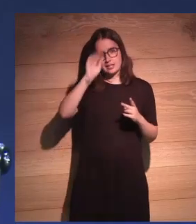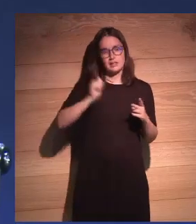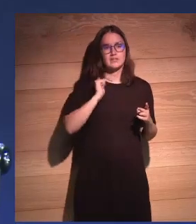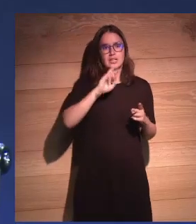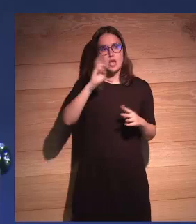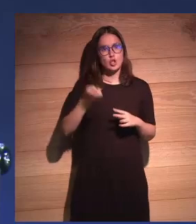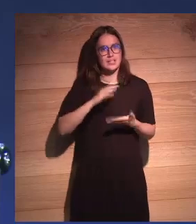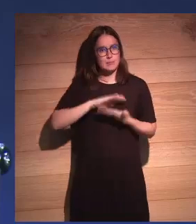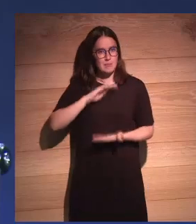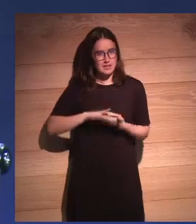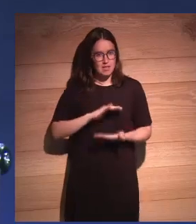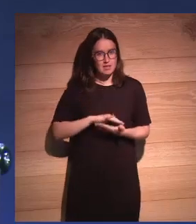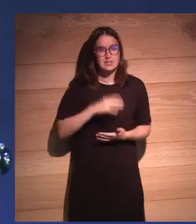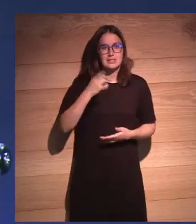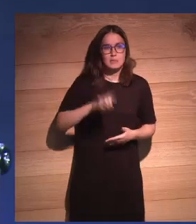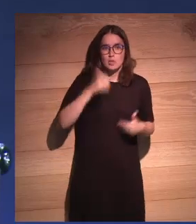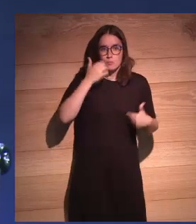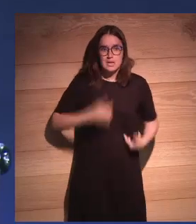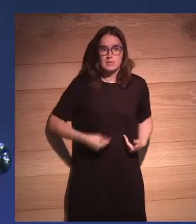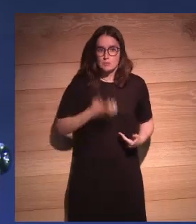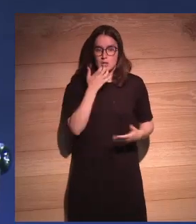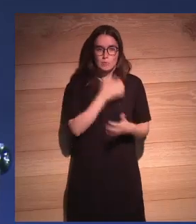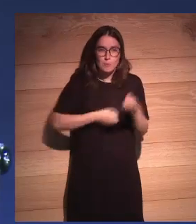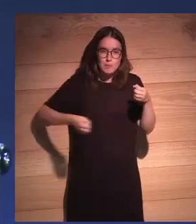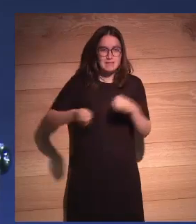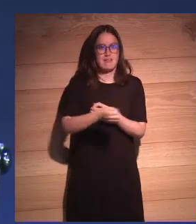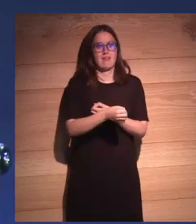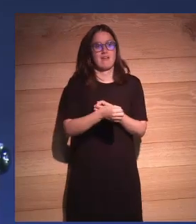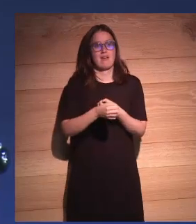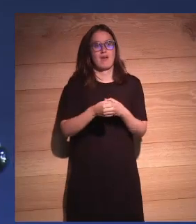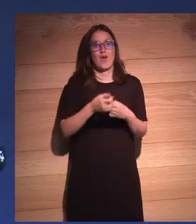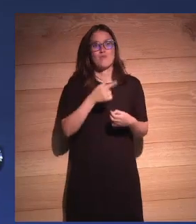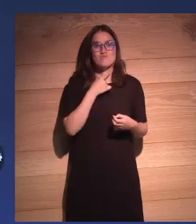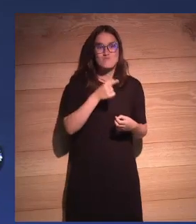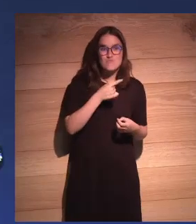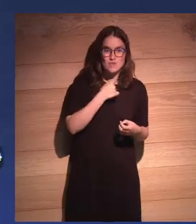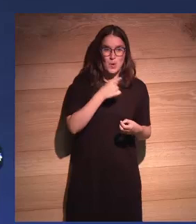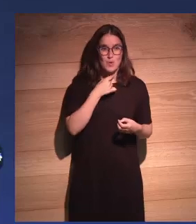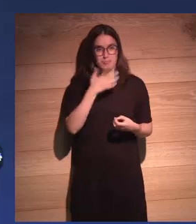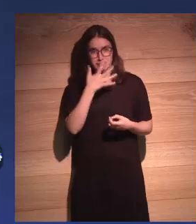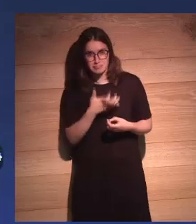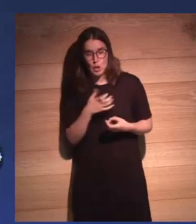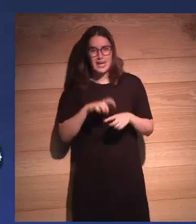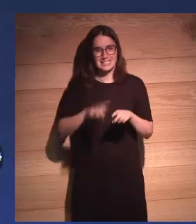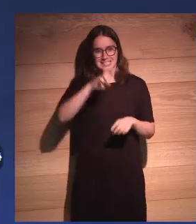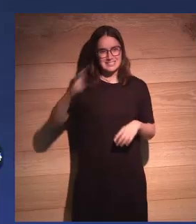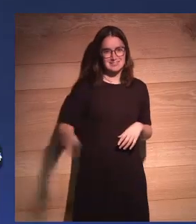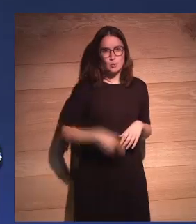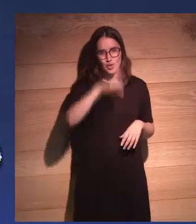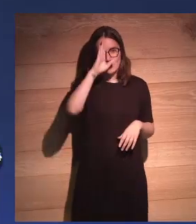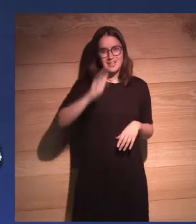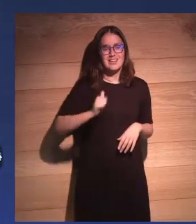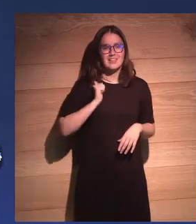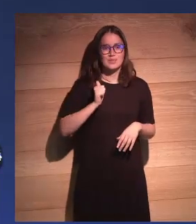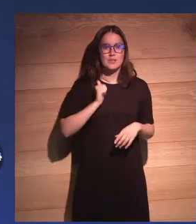otra serie de capacidades que también son humanas, como puede ser la empatía, puede ser el humor, otra serie de características, y una inteligencia